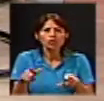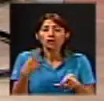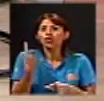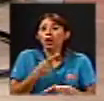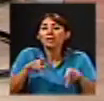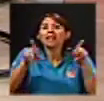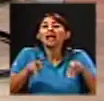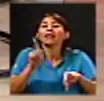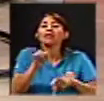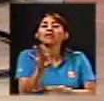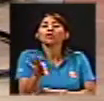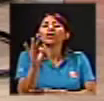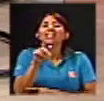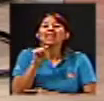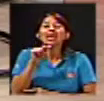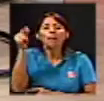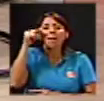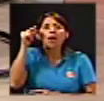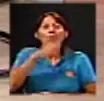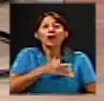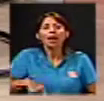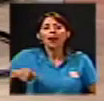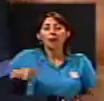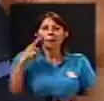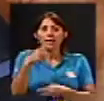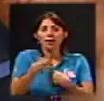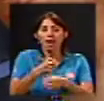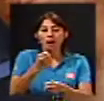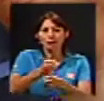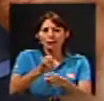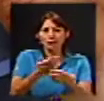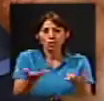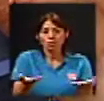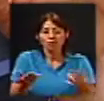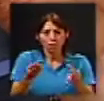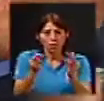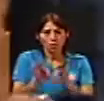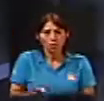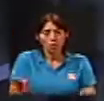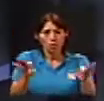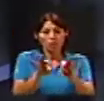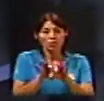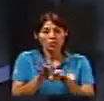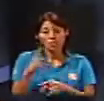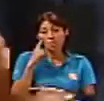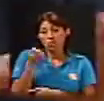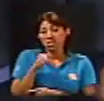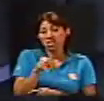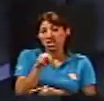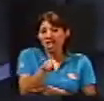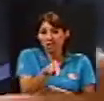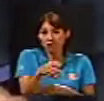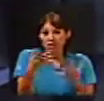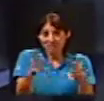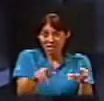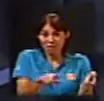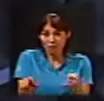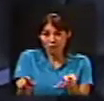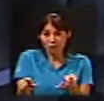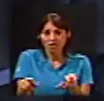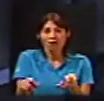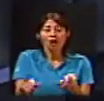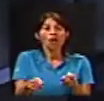a gobernar para que haga esas cosas. Eso es importante. Porque si vienen a manejar esto con las patas y a